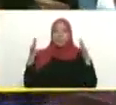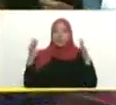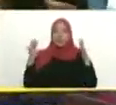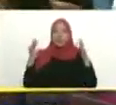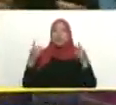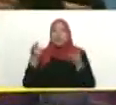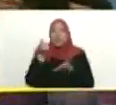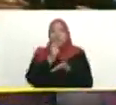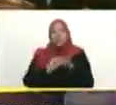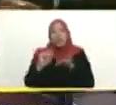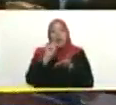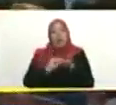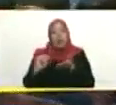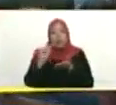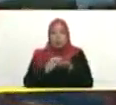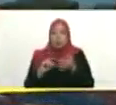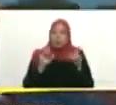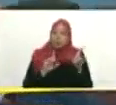por escrito.